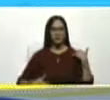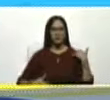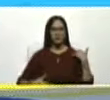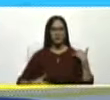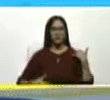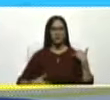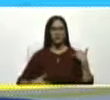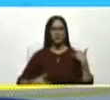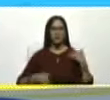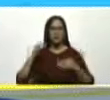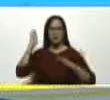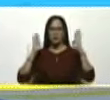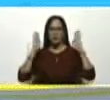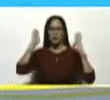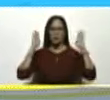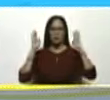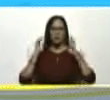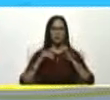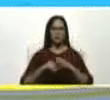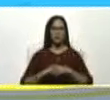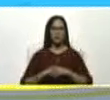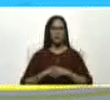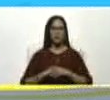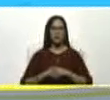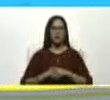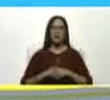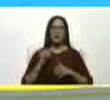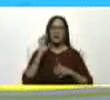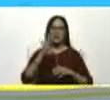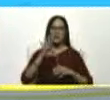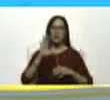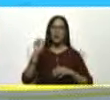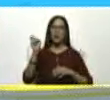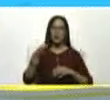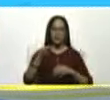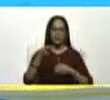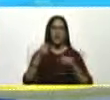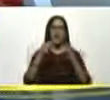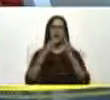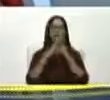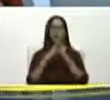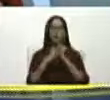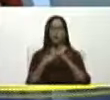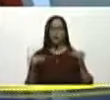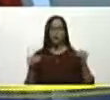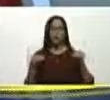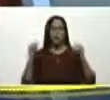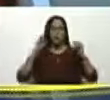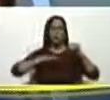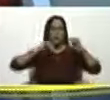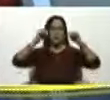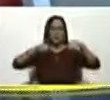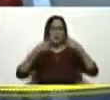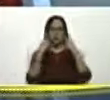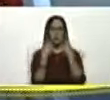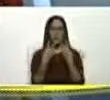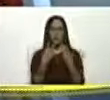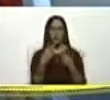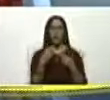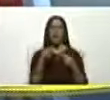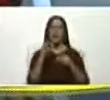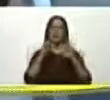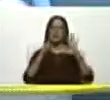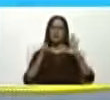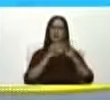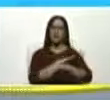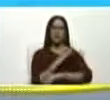y candidatural a las 5 generaciones, a todos y todas los que están aquí y nos ven, a las 7